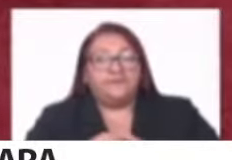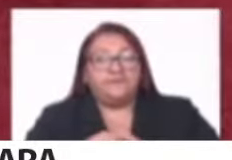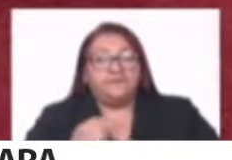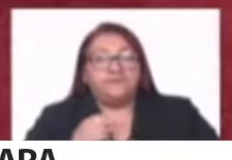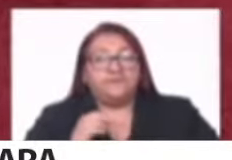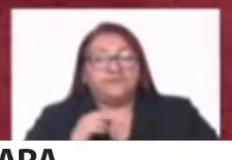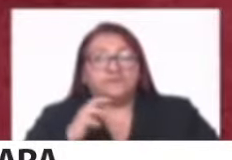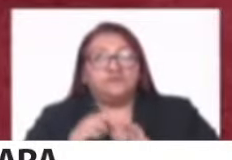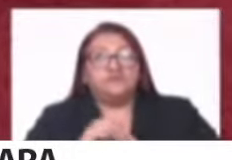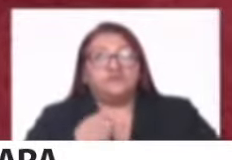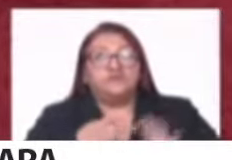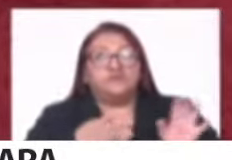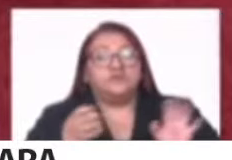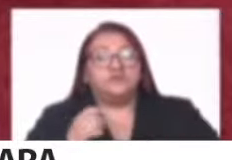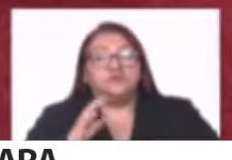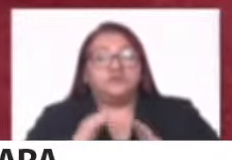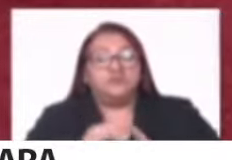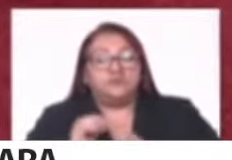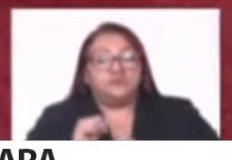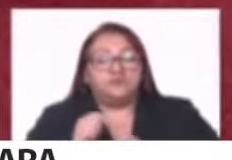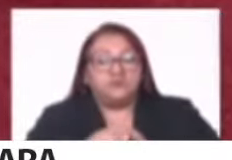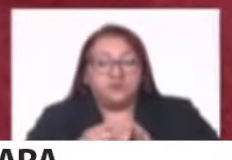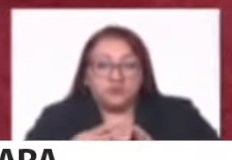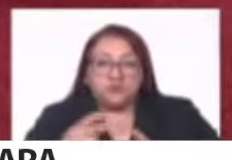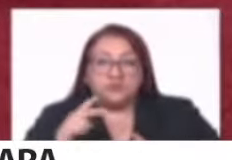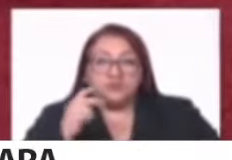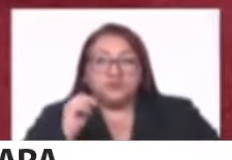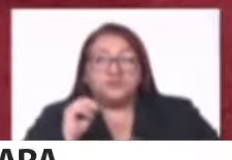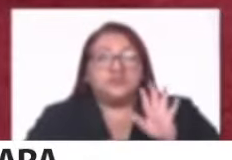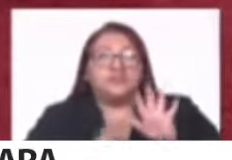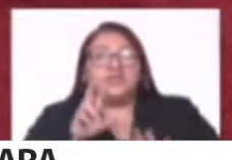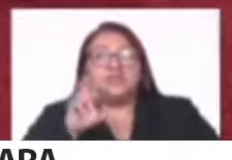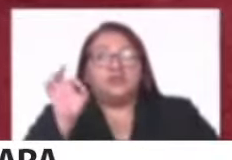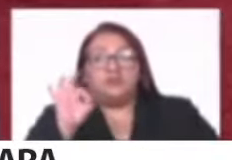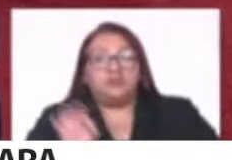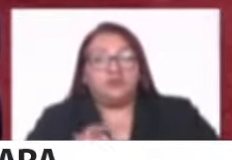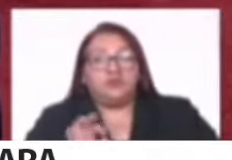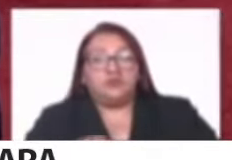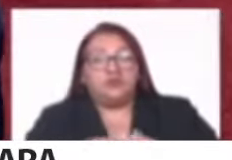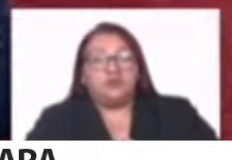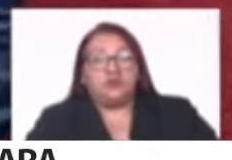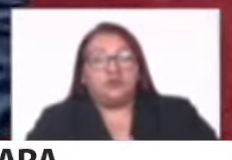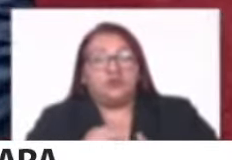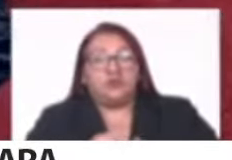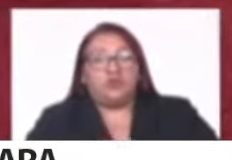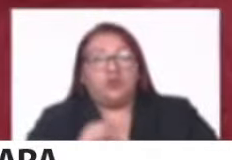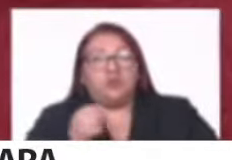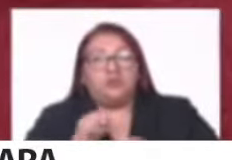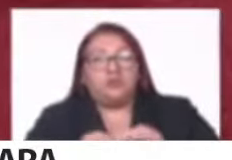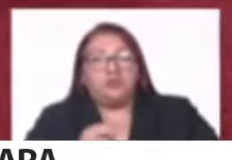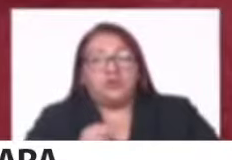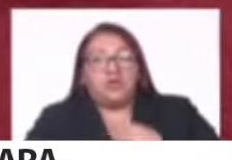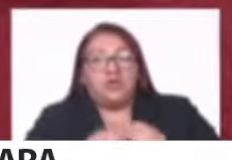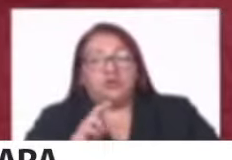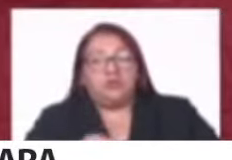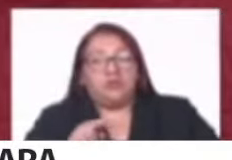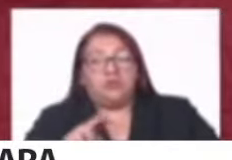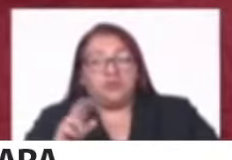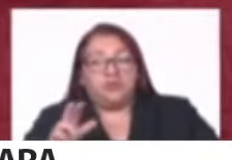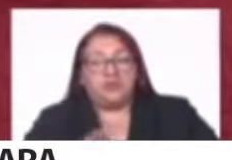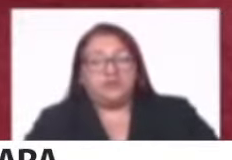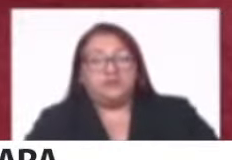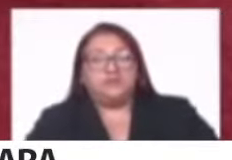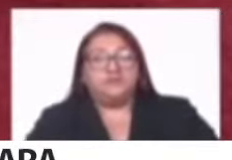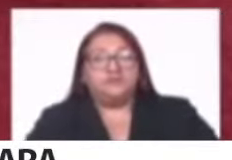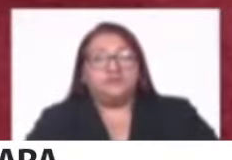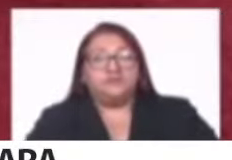de 1.900 millones de soles y un crecimiento del 13% en comparación con el presupuesto del 2023.